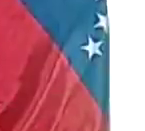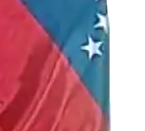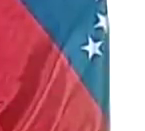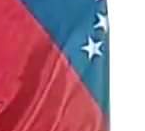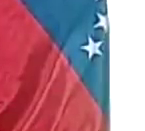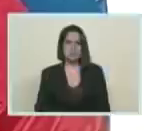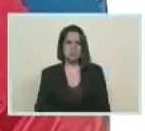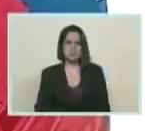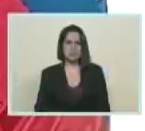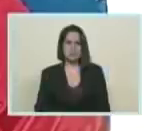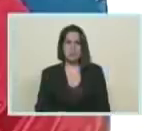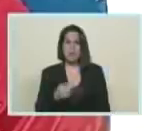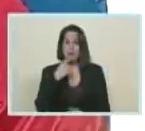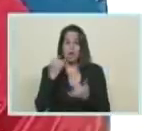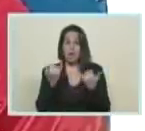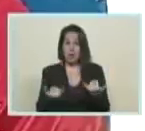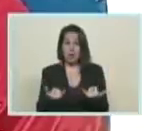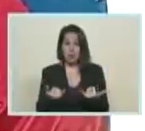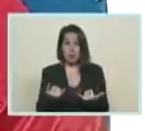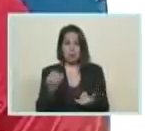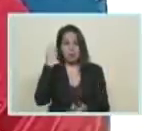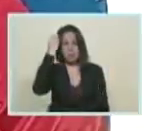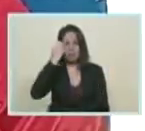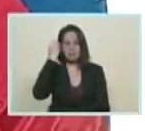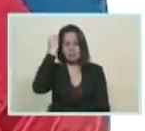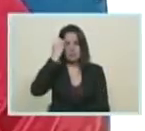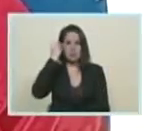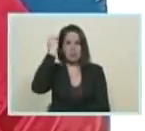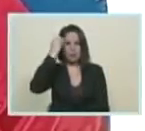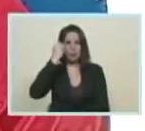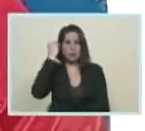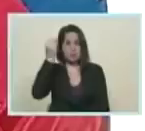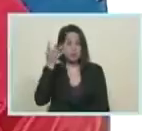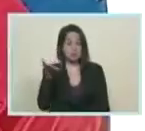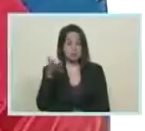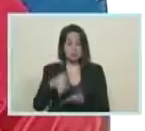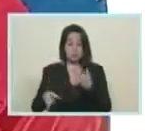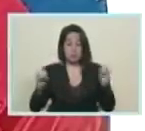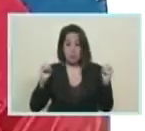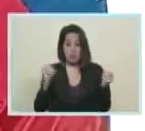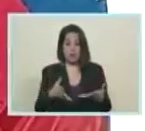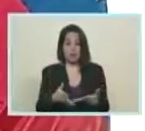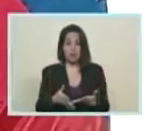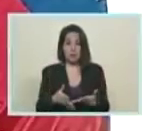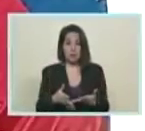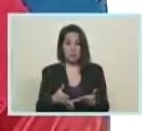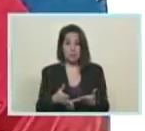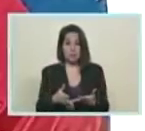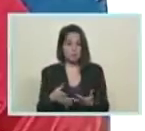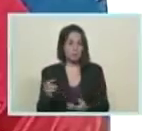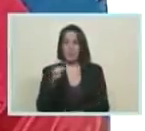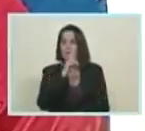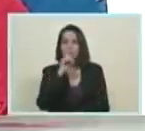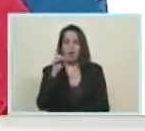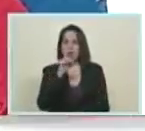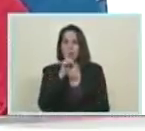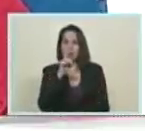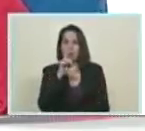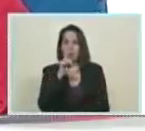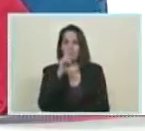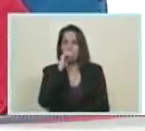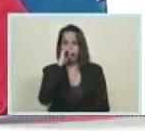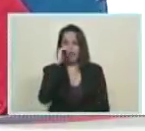Habían dejado, ellos nunca creyeron que era posible ese milagro. No es que ellos eran